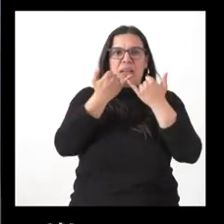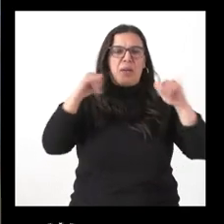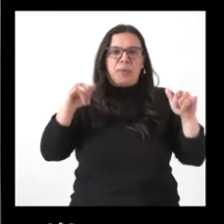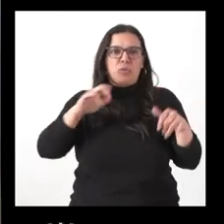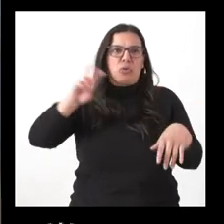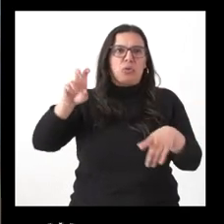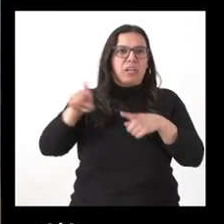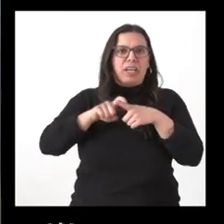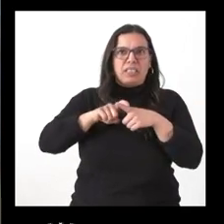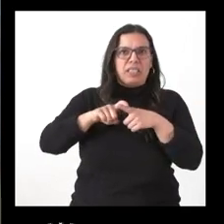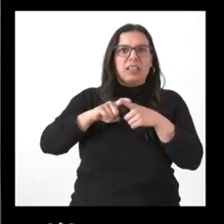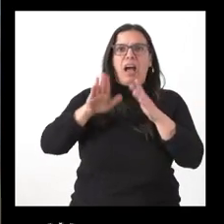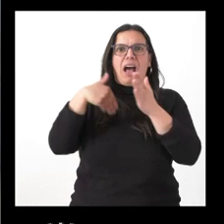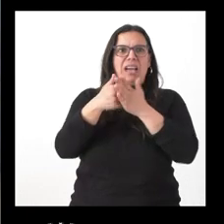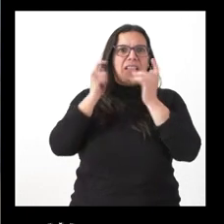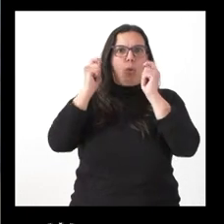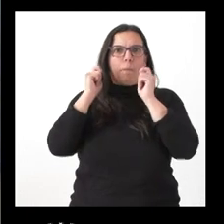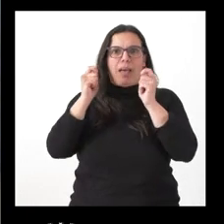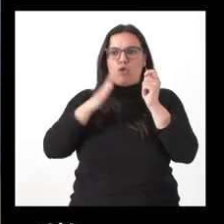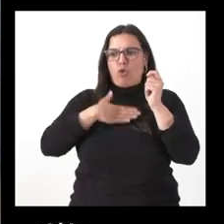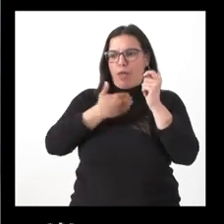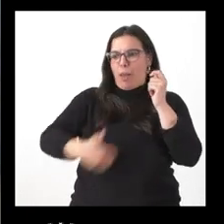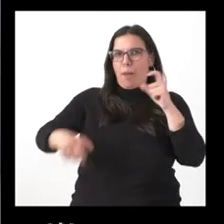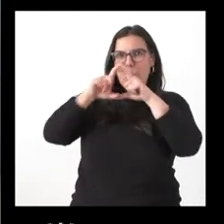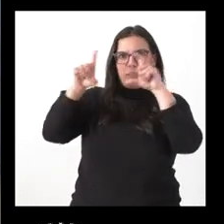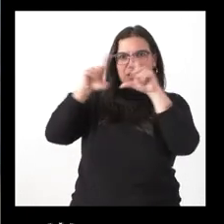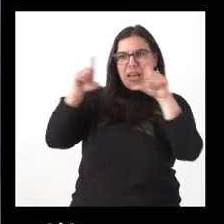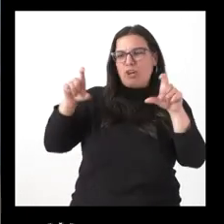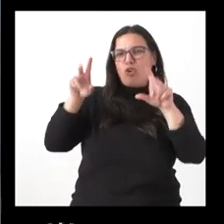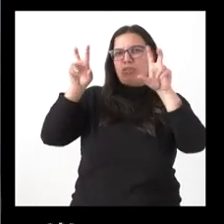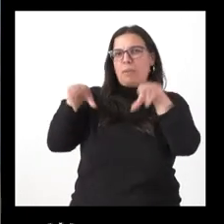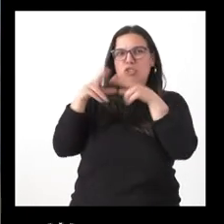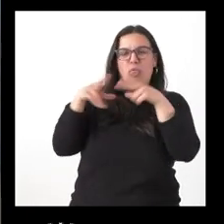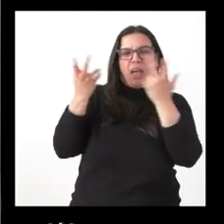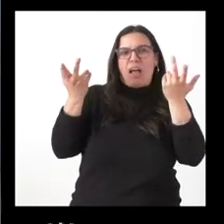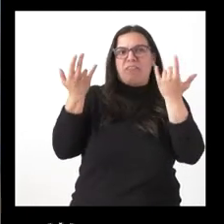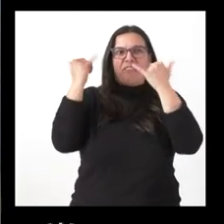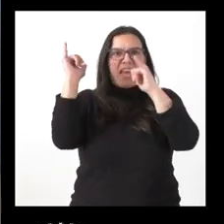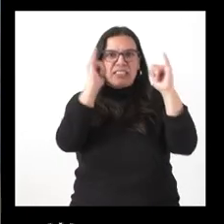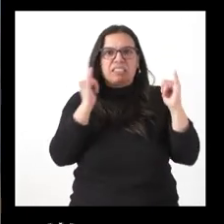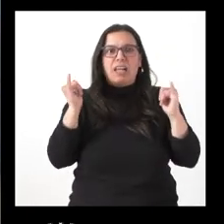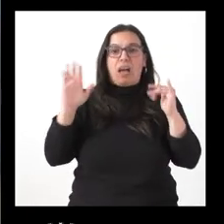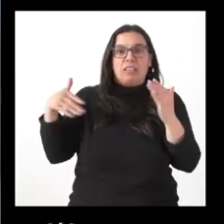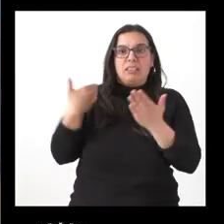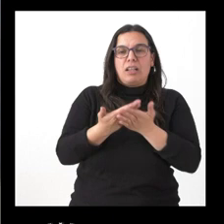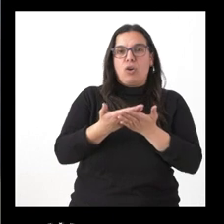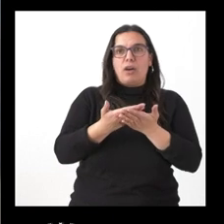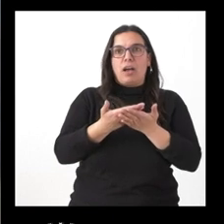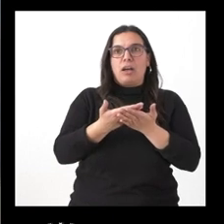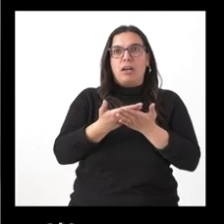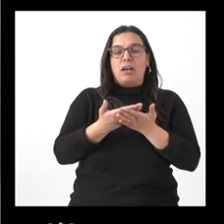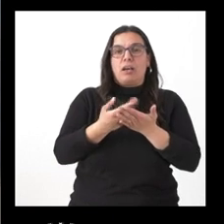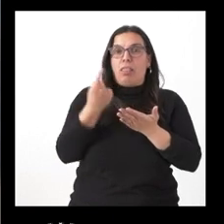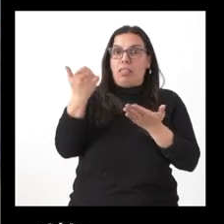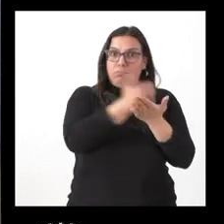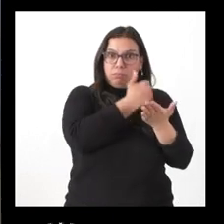características incluidos cumpleaños de empresarios o eventos de tipo social cócteles etcétera en todo este tiempo además recaudando